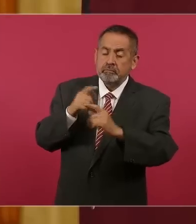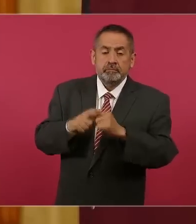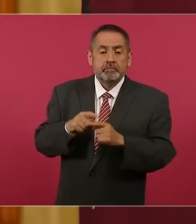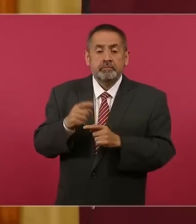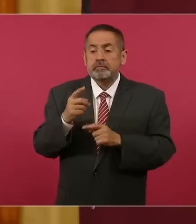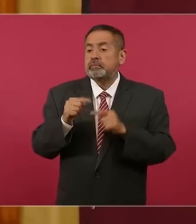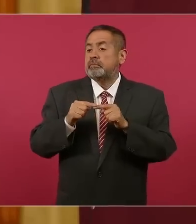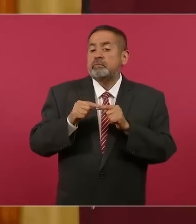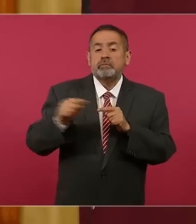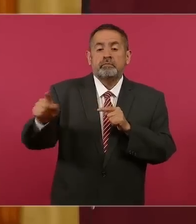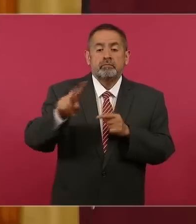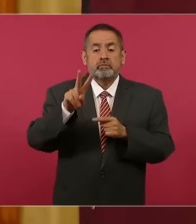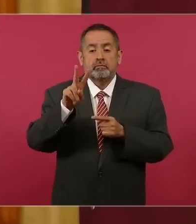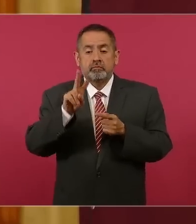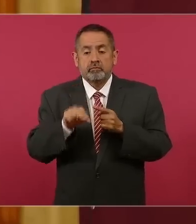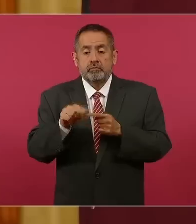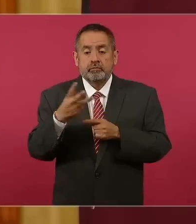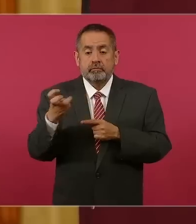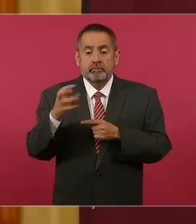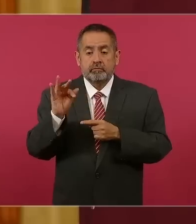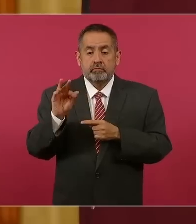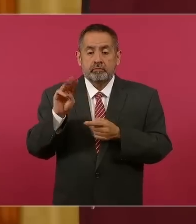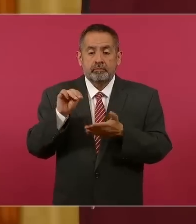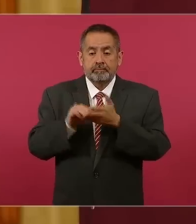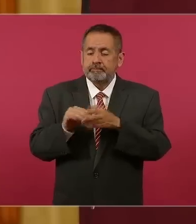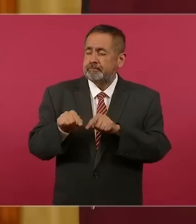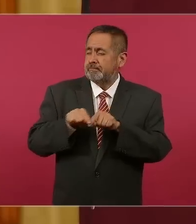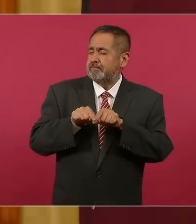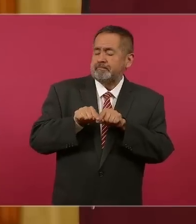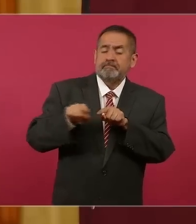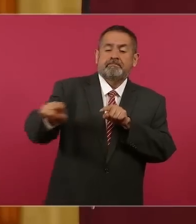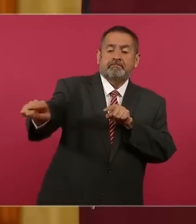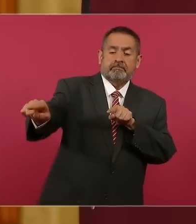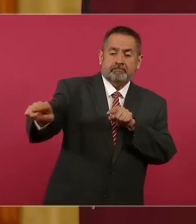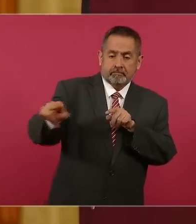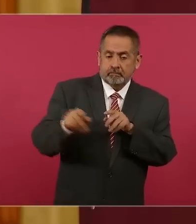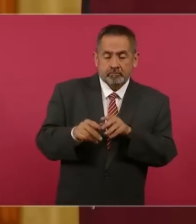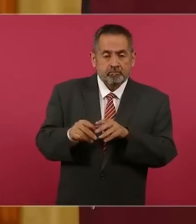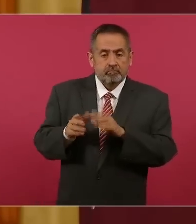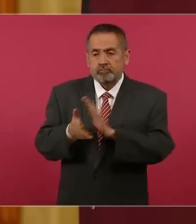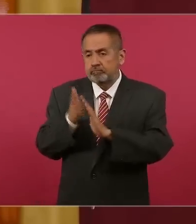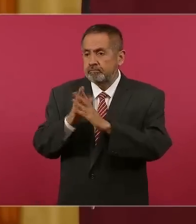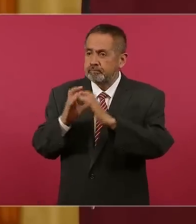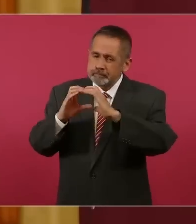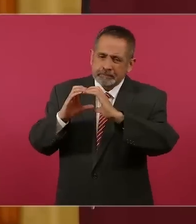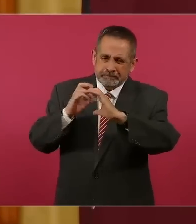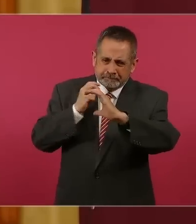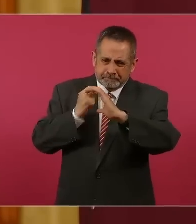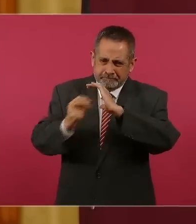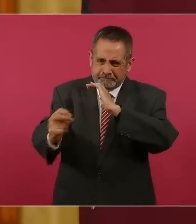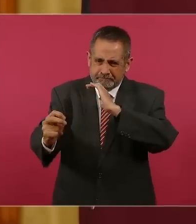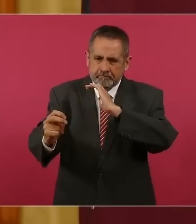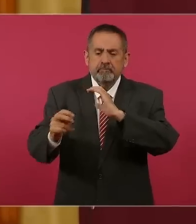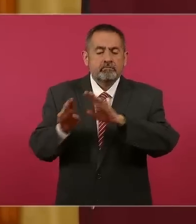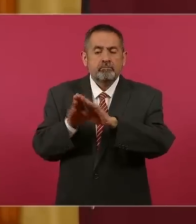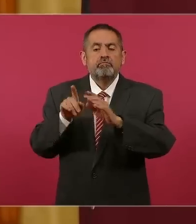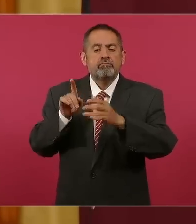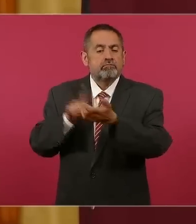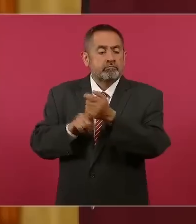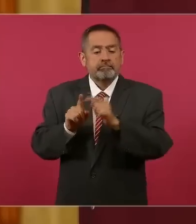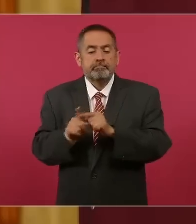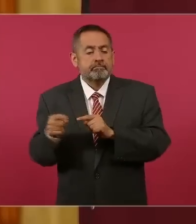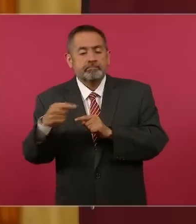de 2,340 metros lineales de construcción, además de una ataguía, que es una obra que nos permitió